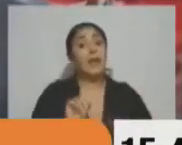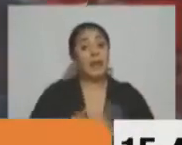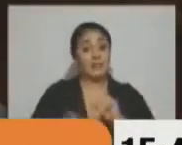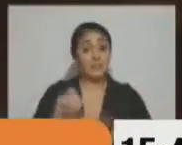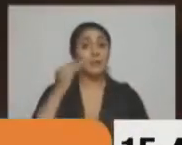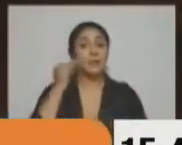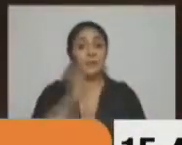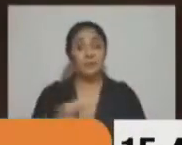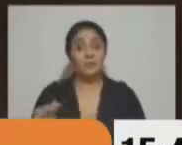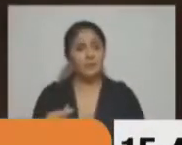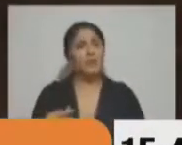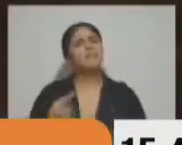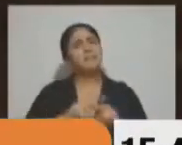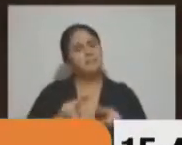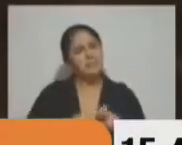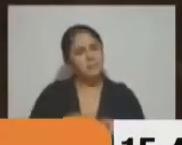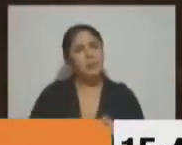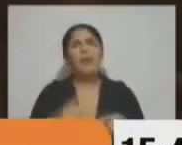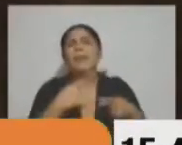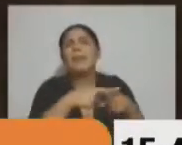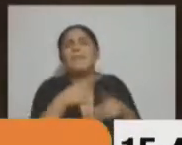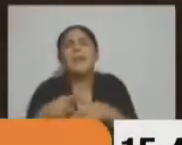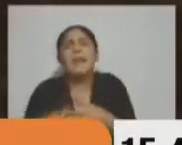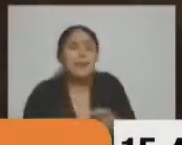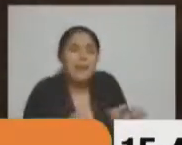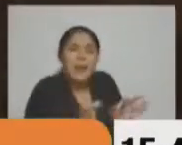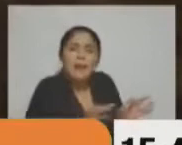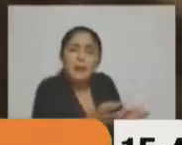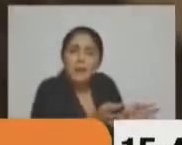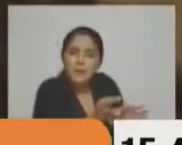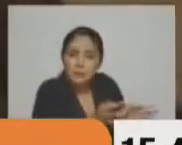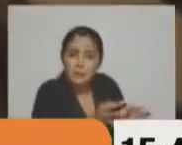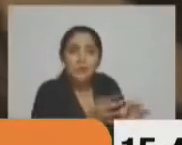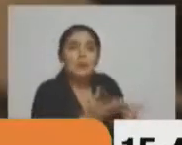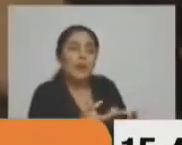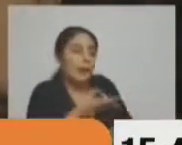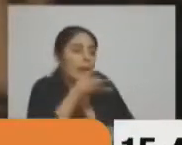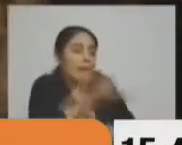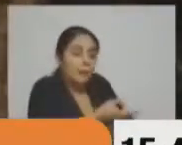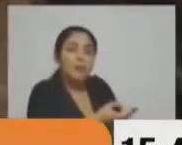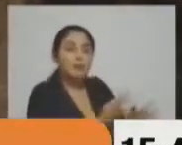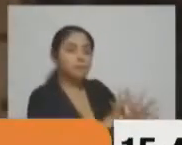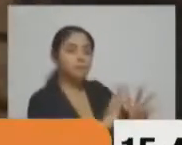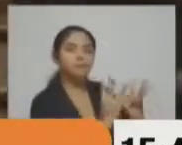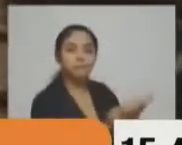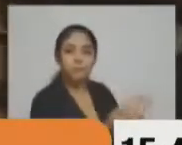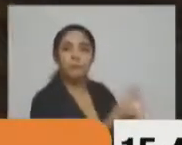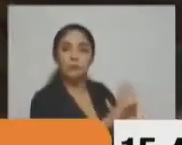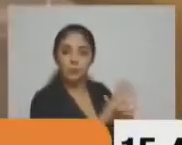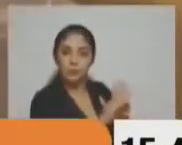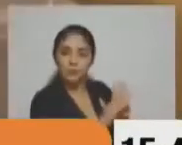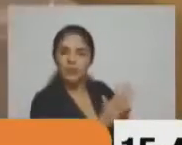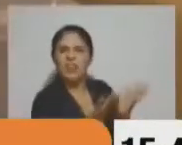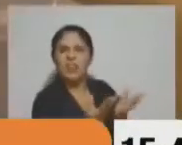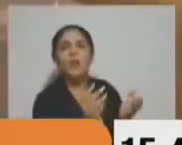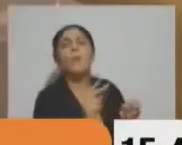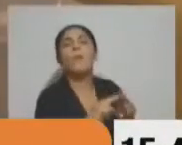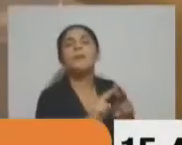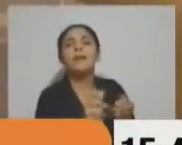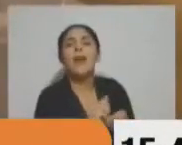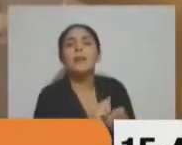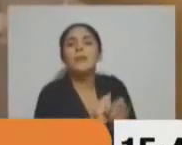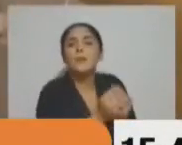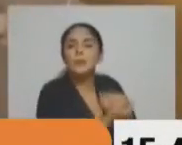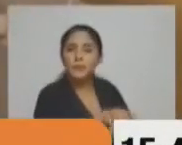Infocab el año 2019. Y así también, desde Niñas Revoltosas hemos participado de diferentes iniciativas territoriales que contemplan la participación de niñas, niños